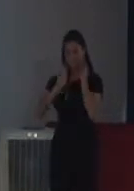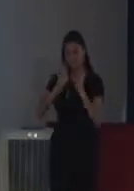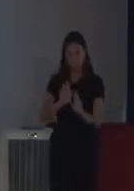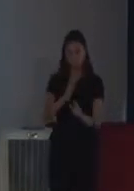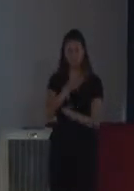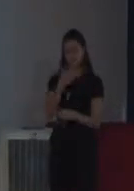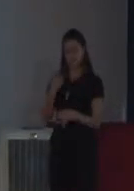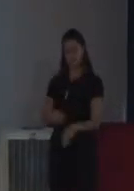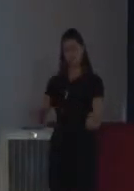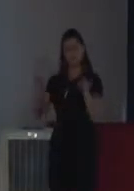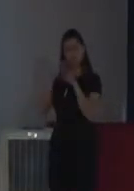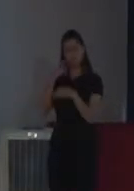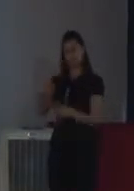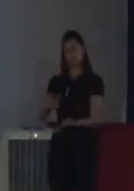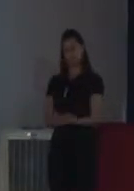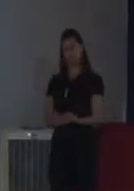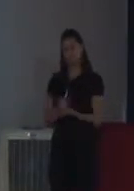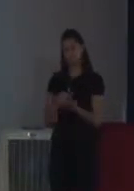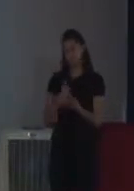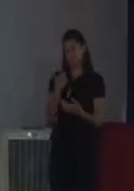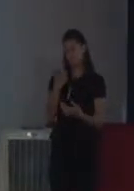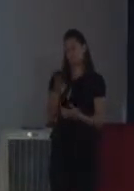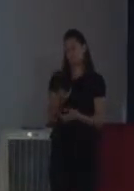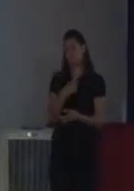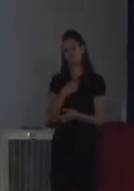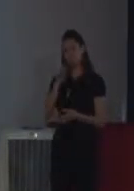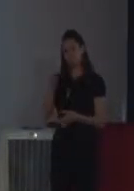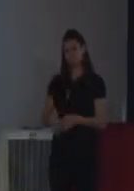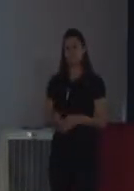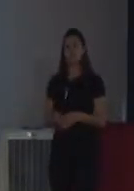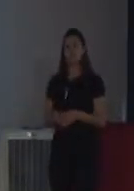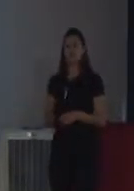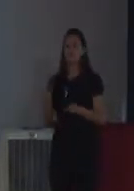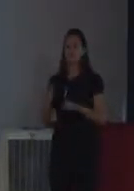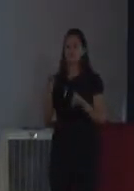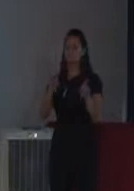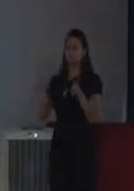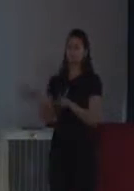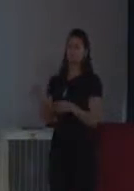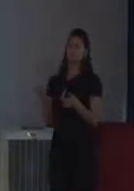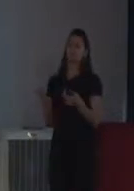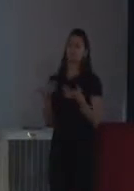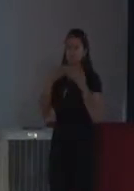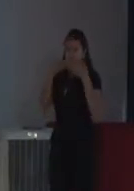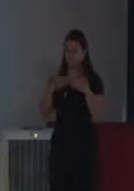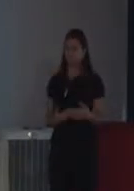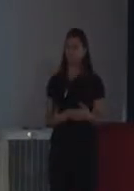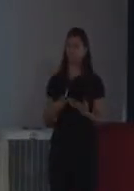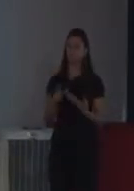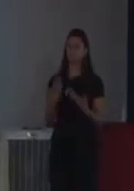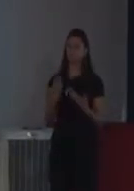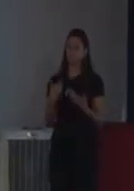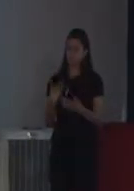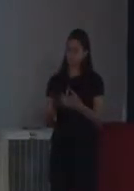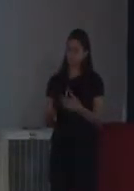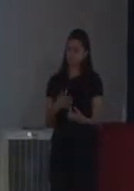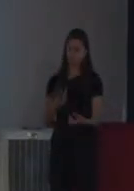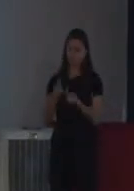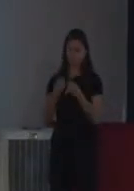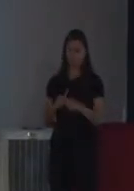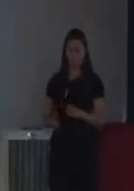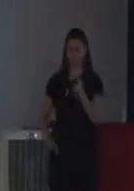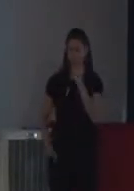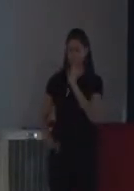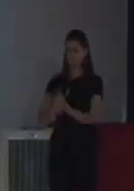eso, digamos, que tiene que marcarnos. O sea, personas que conteniendo una discapacidad salen y